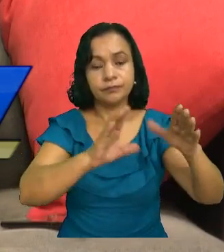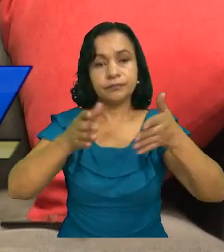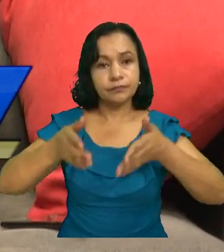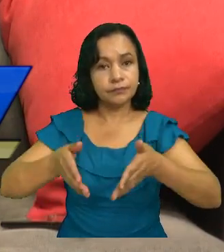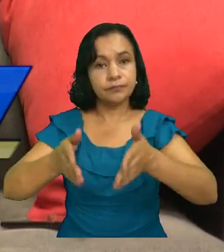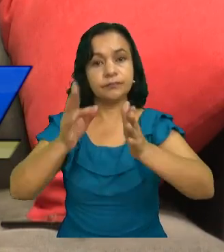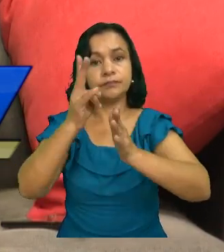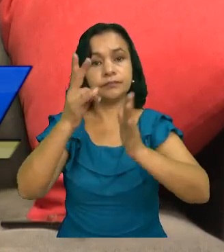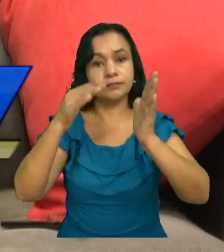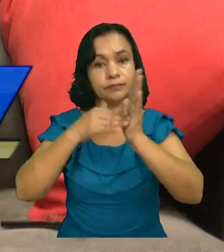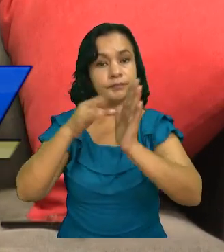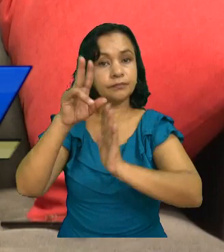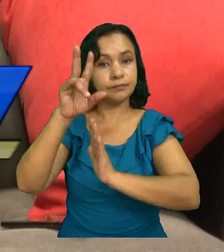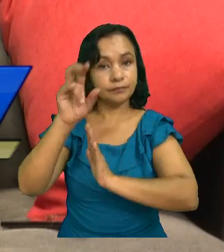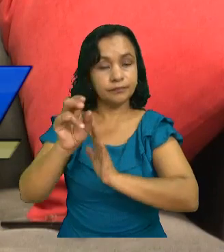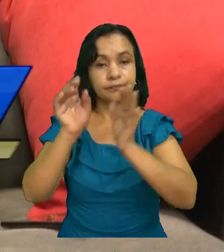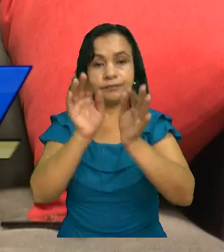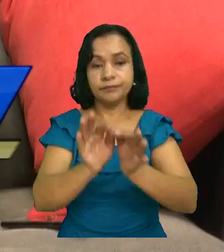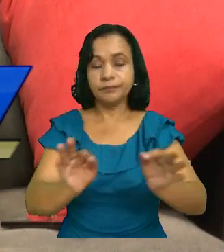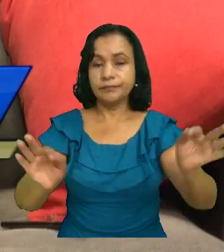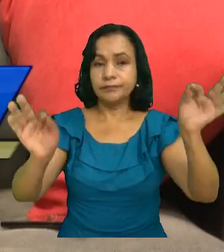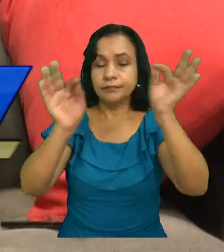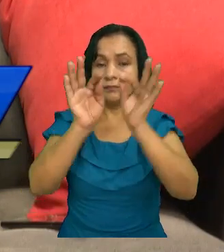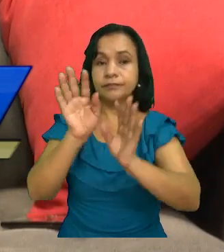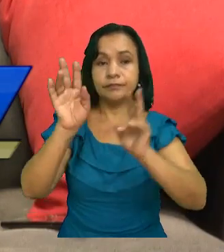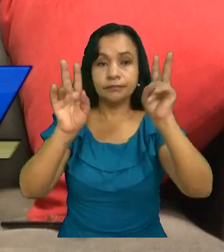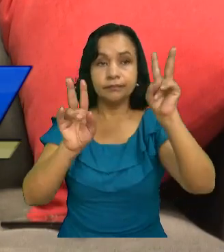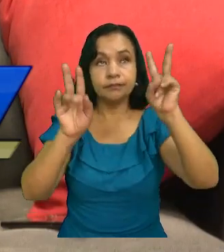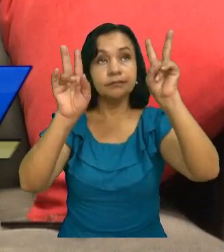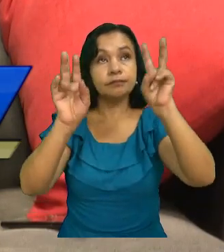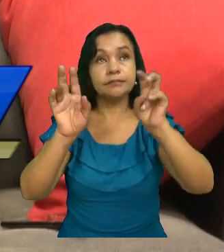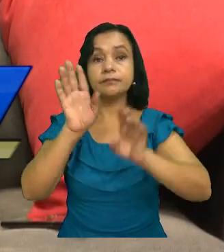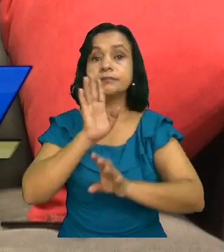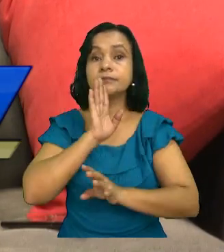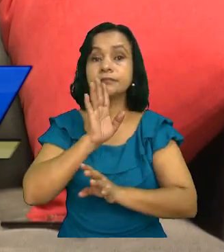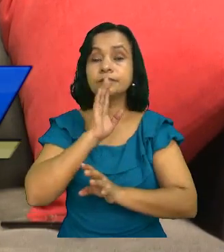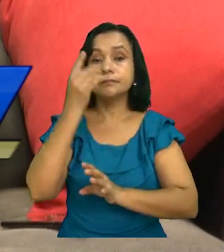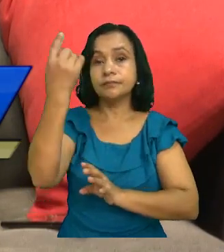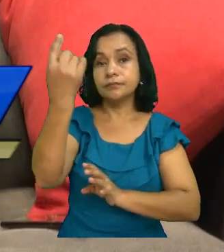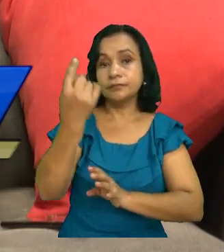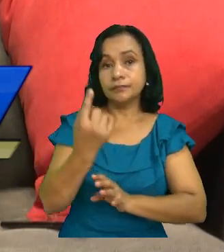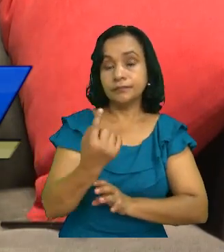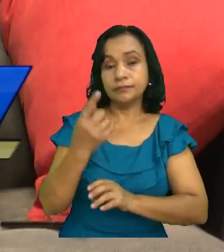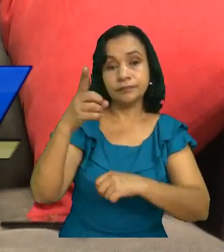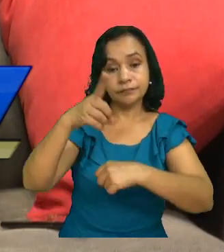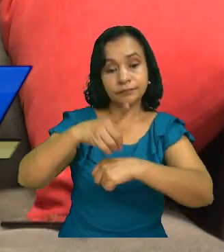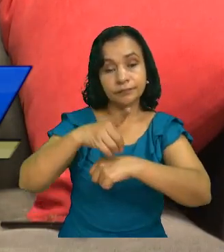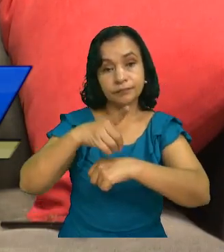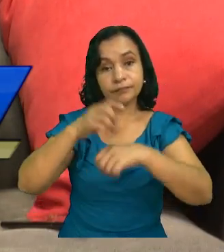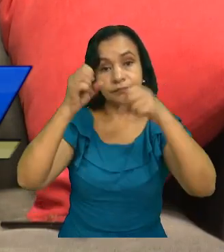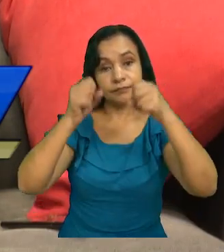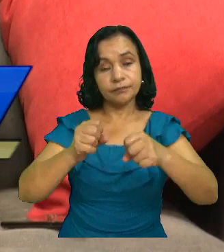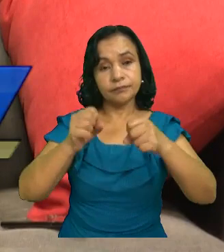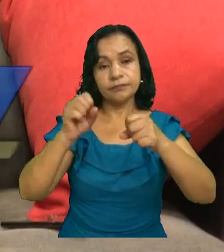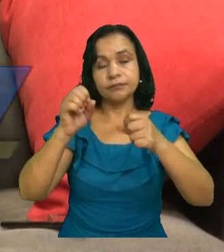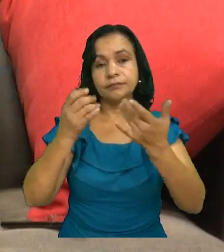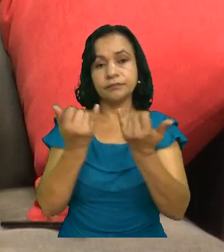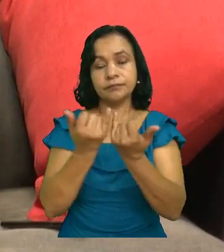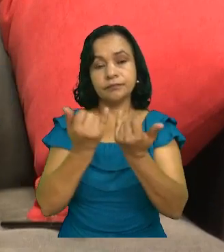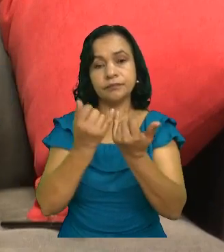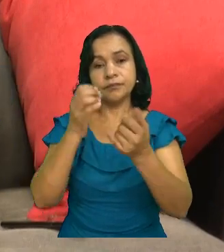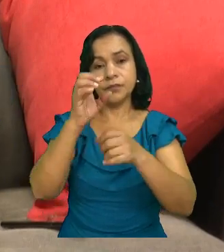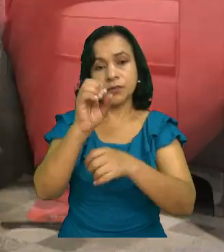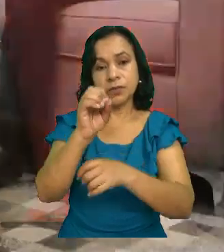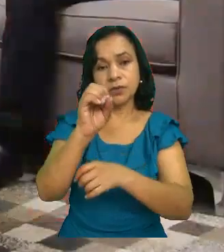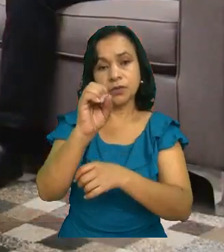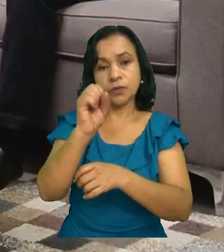hablar de este tema vital tanto para el desarrollo como para la economía del país, se encuentra con nosotros el compañero Oscar Mojica, quien es